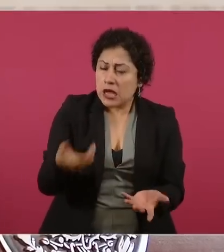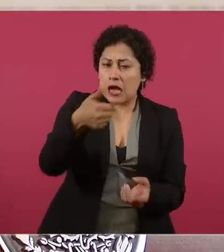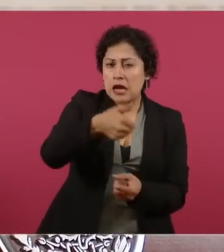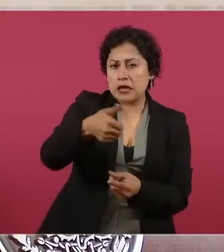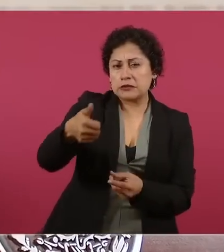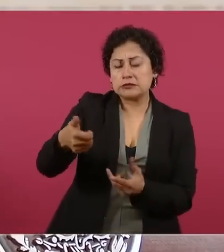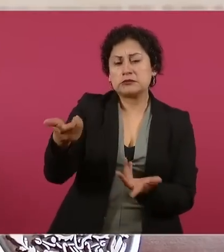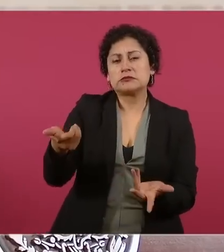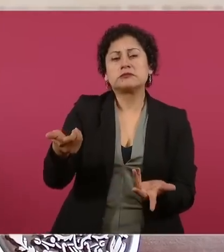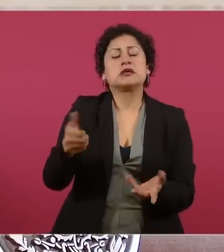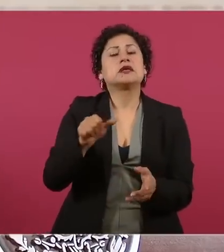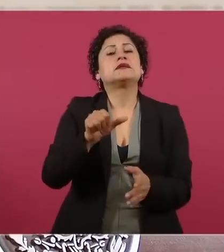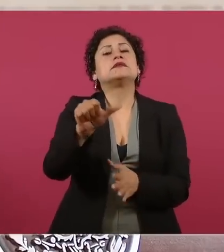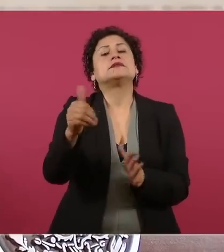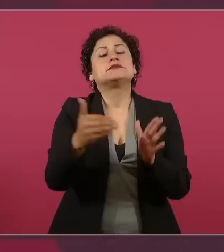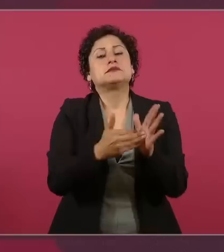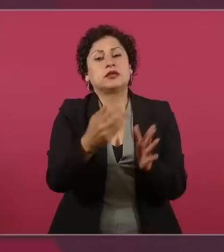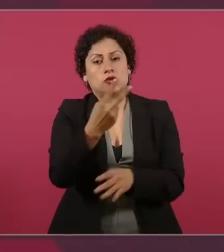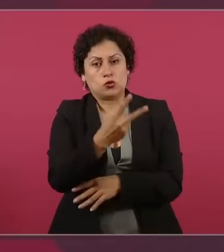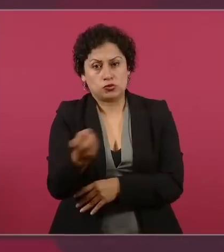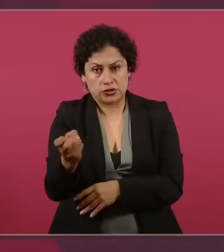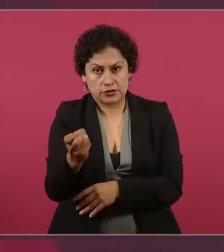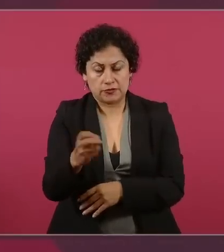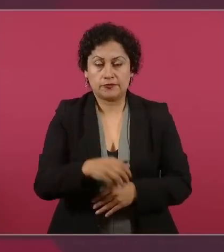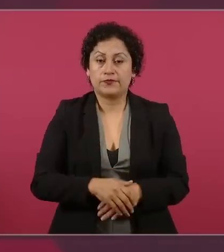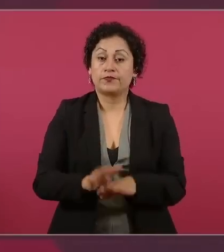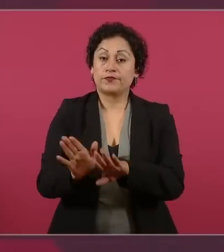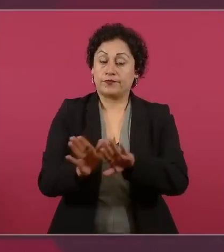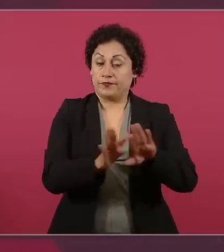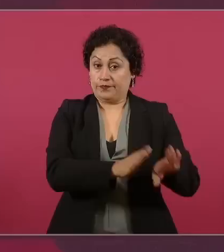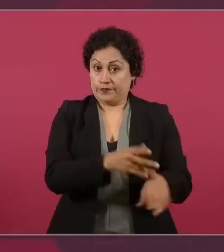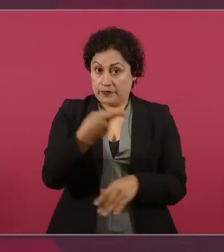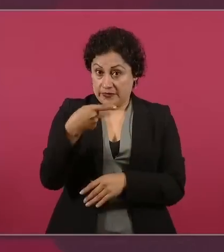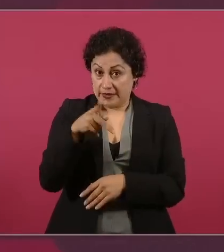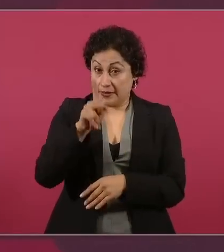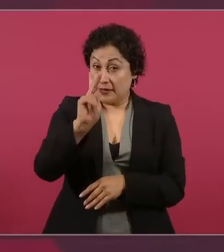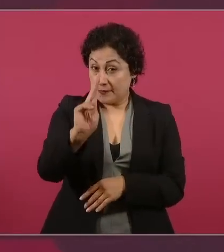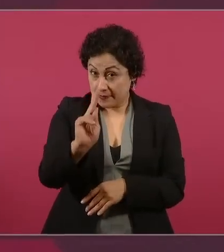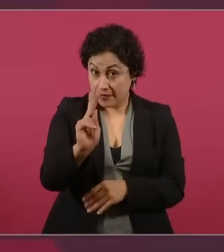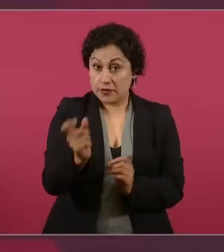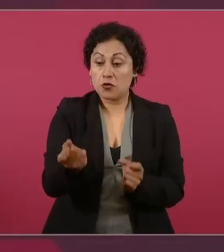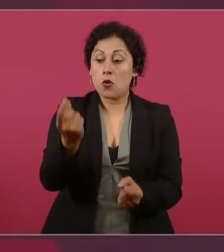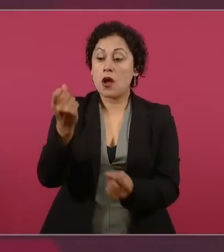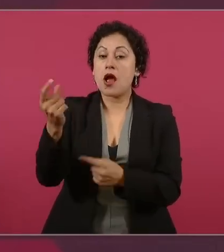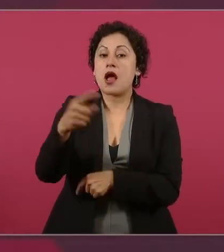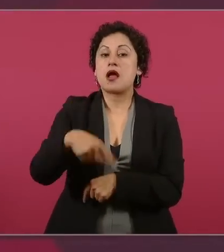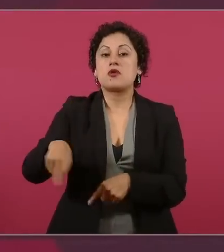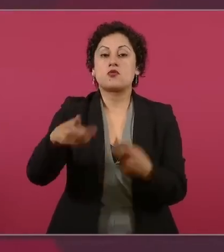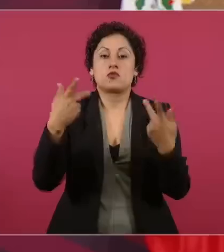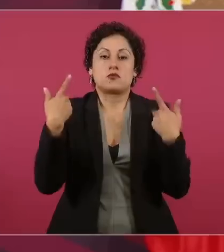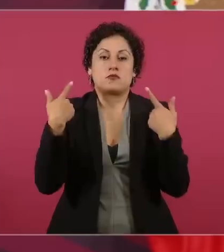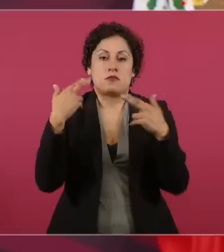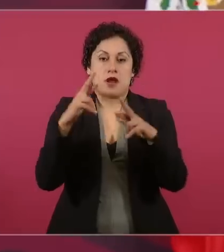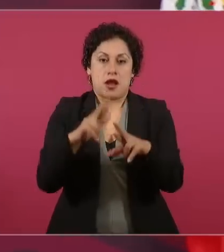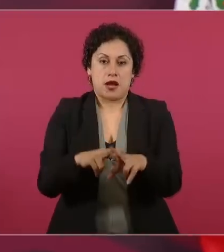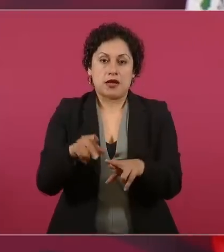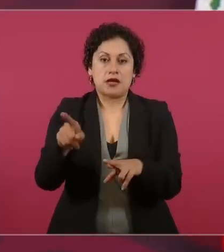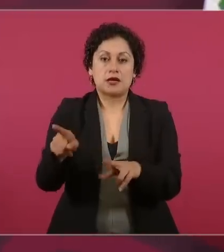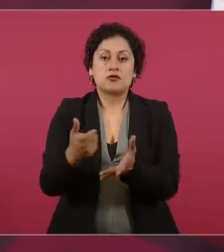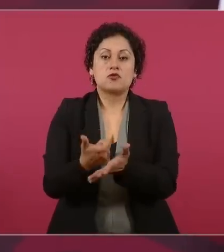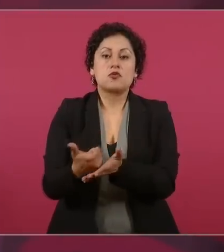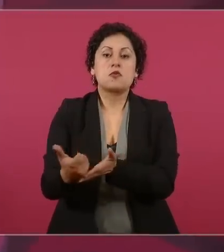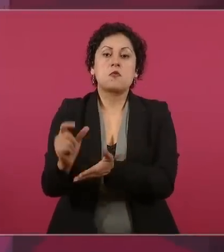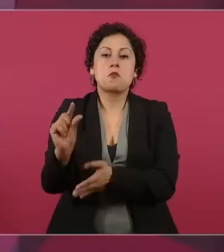16,200. Sin embargo, había maestros que estaban recibiendo